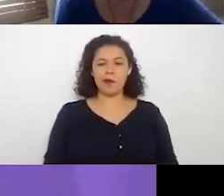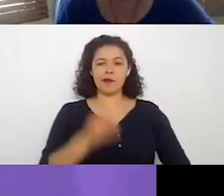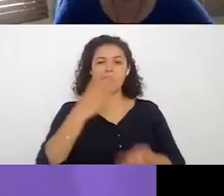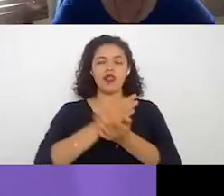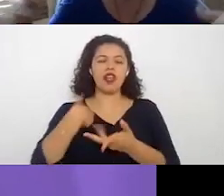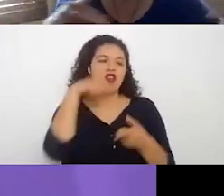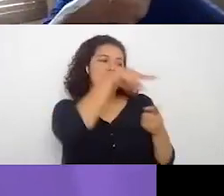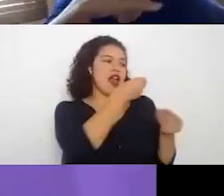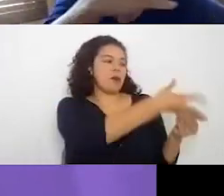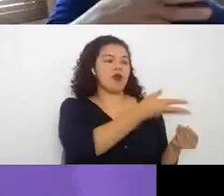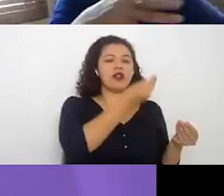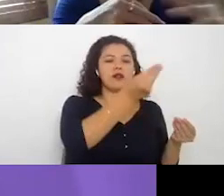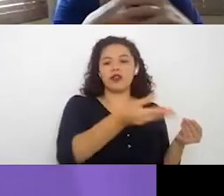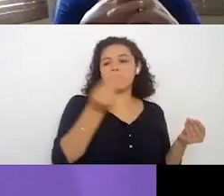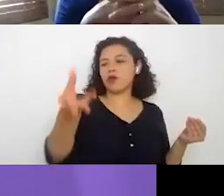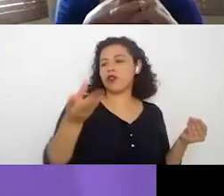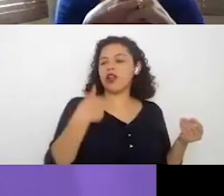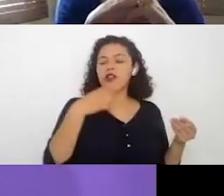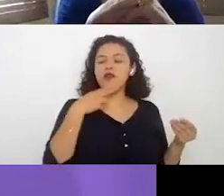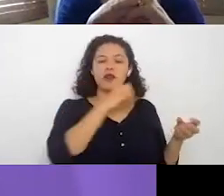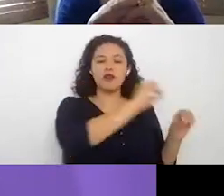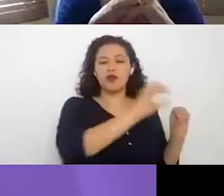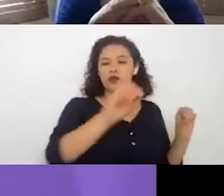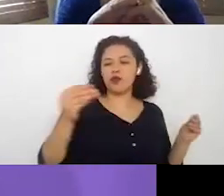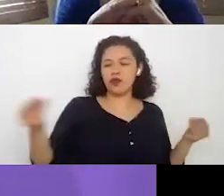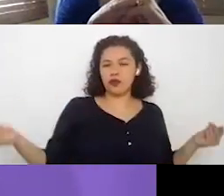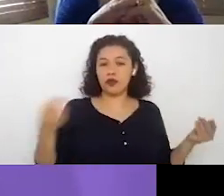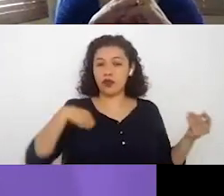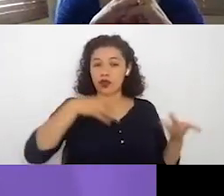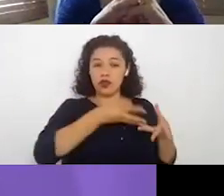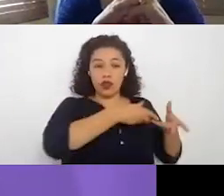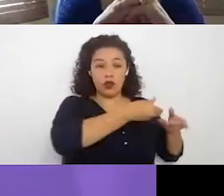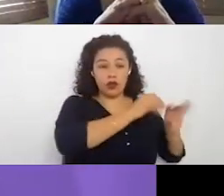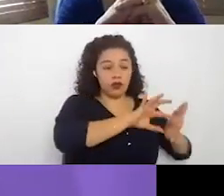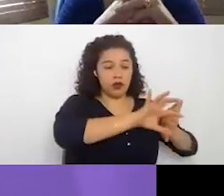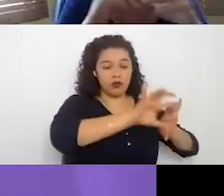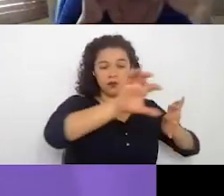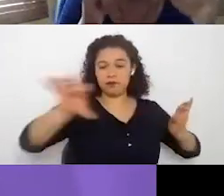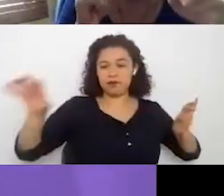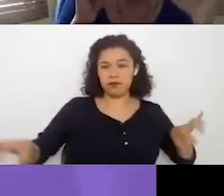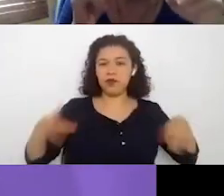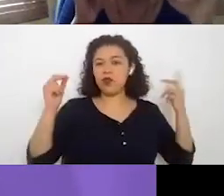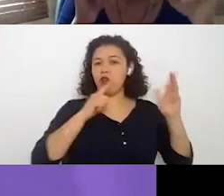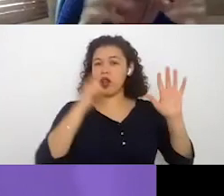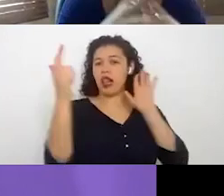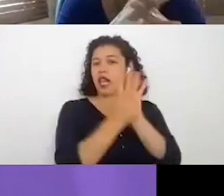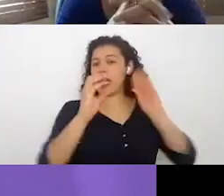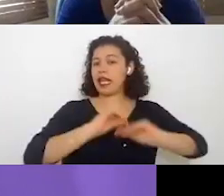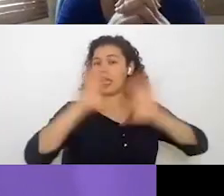este le sirve a... Nosotros no podemos repartirlo. La ley lo marca muy, muy,